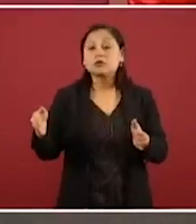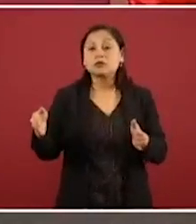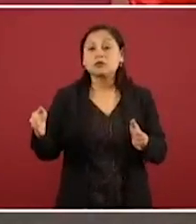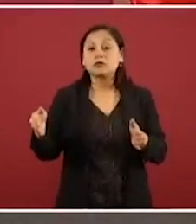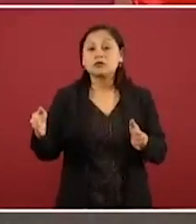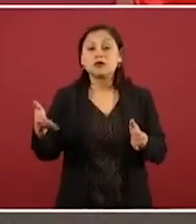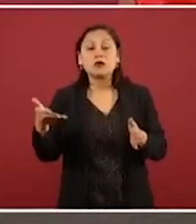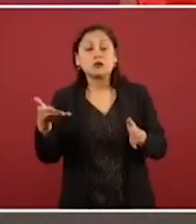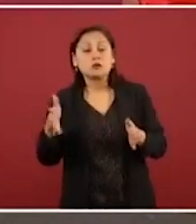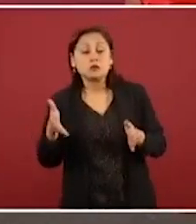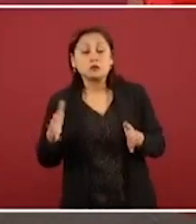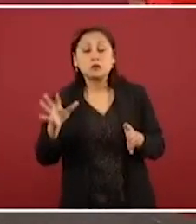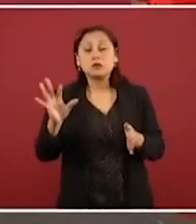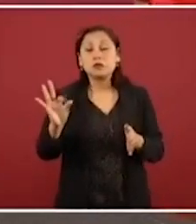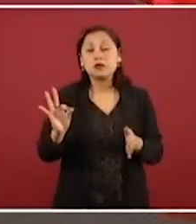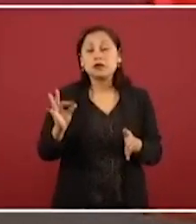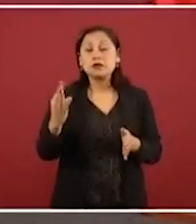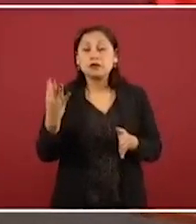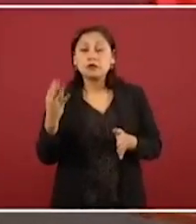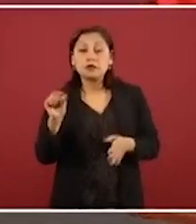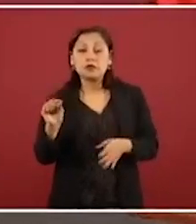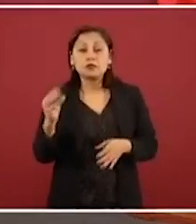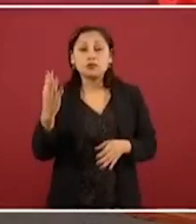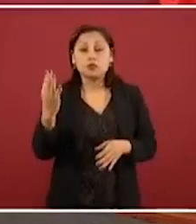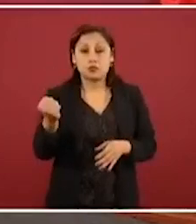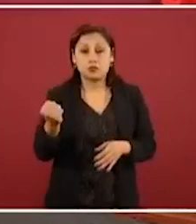no, 44.9.